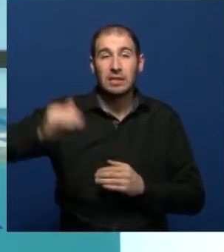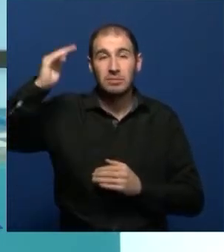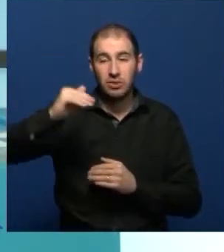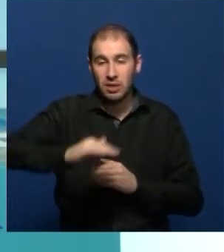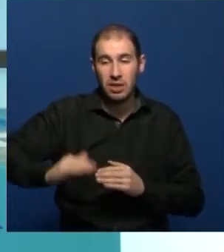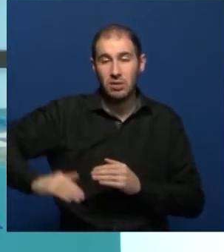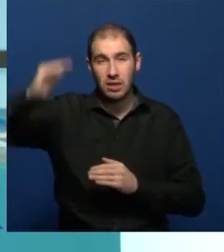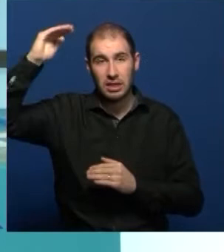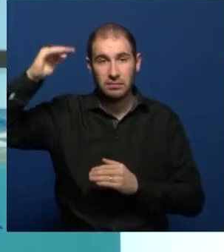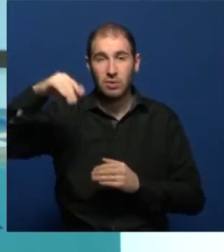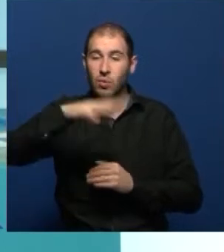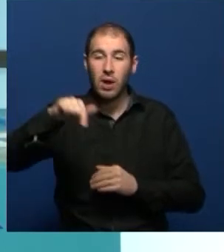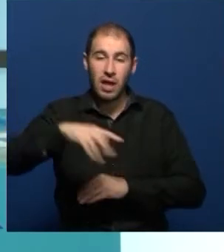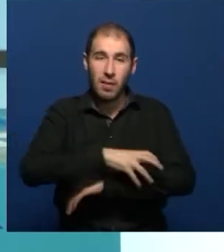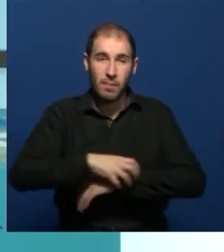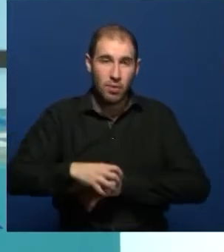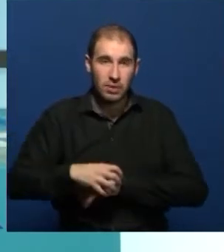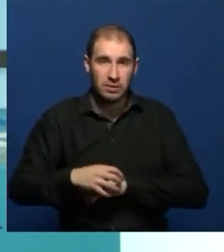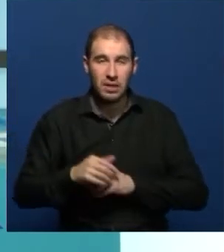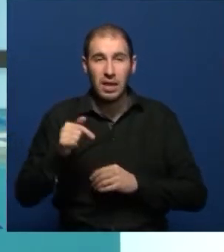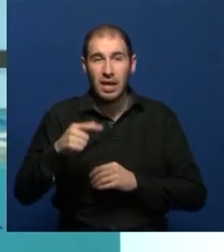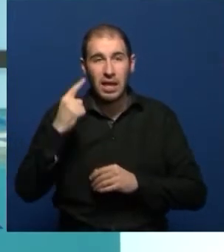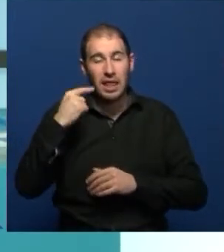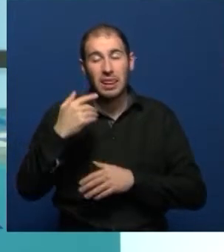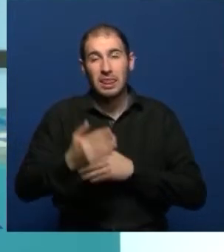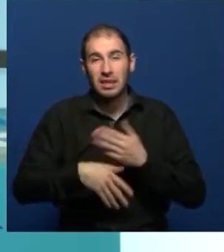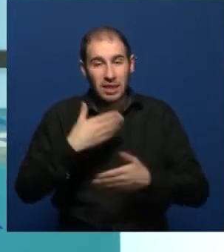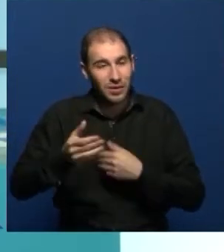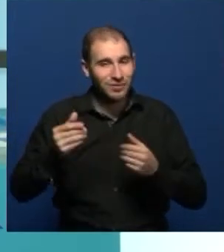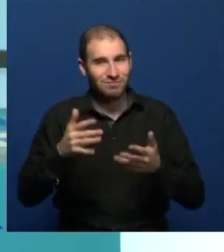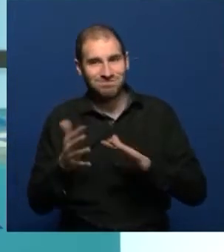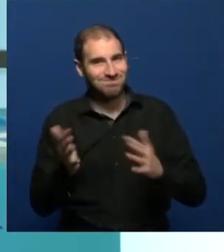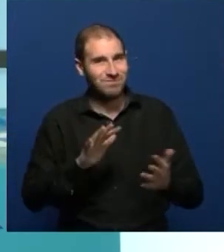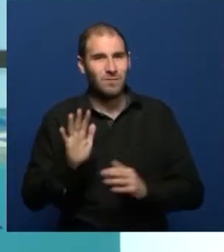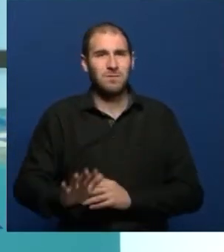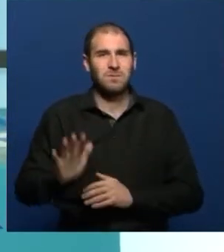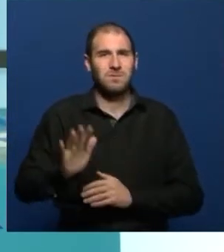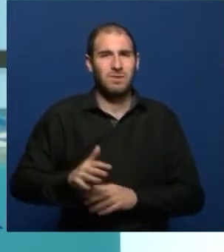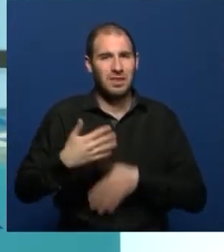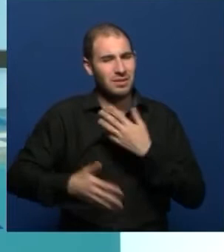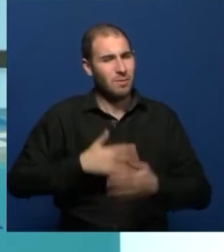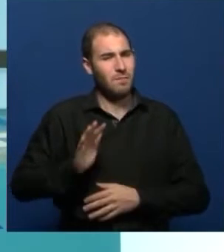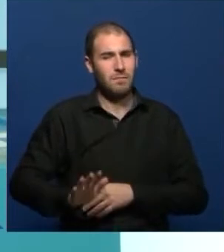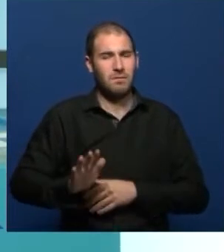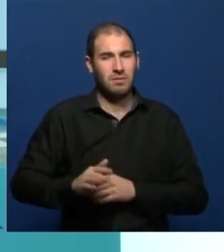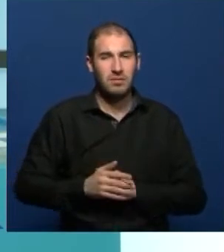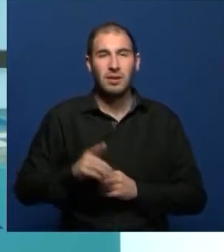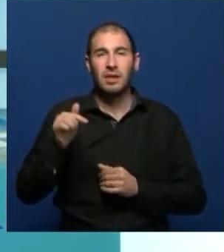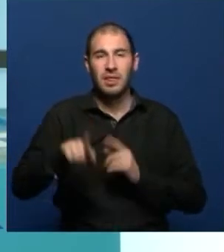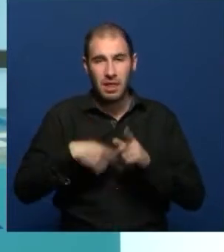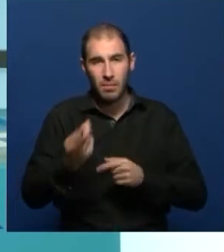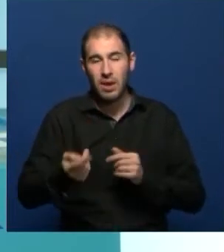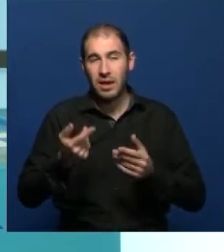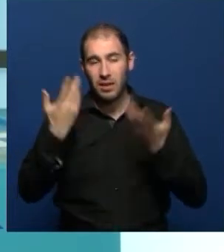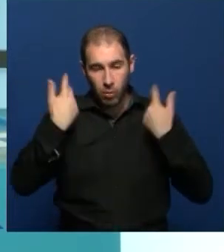niños y niñas en esos sectores humildes no se da de manera adecuada, no se desarrolla adecuadamente y eso impacta en la